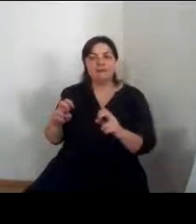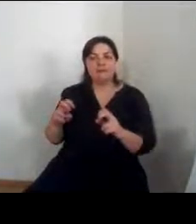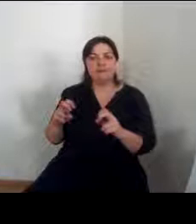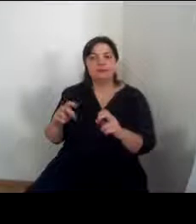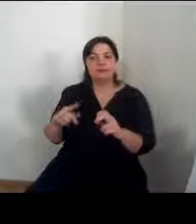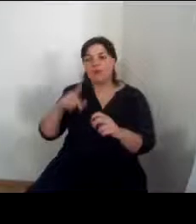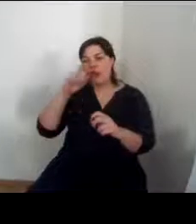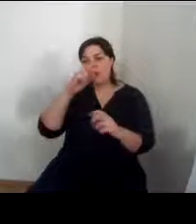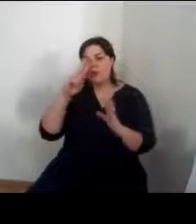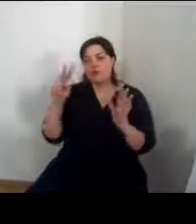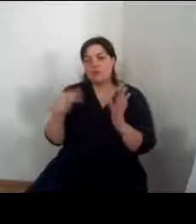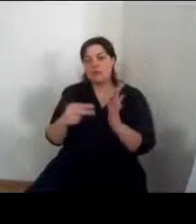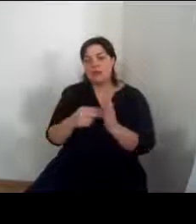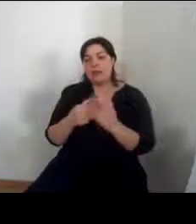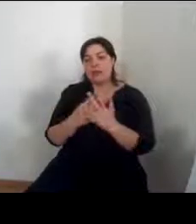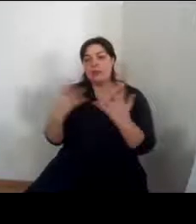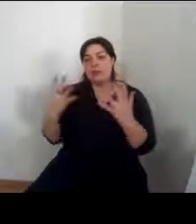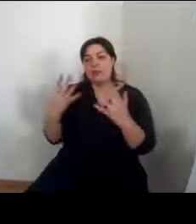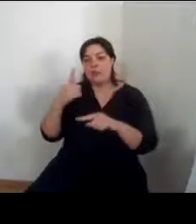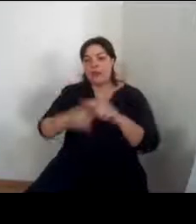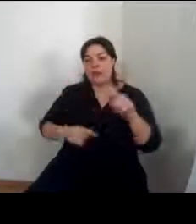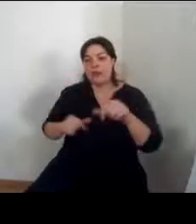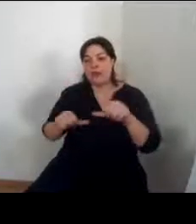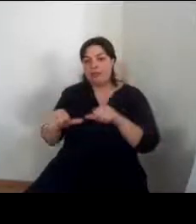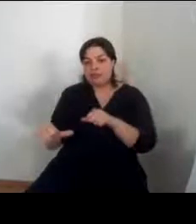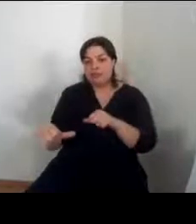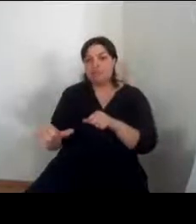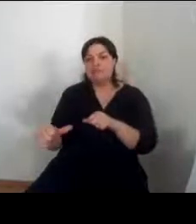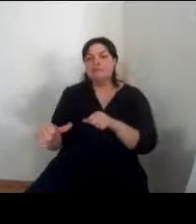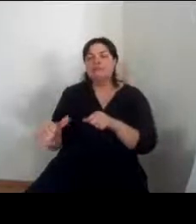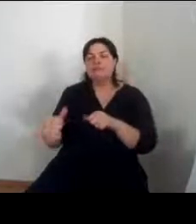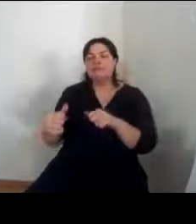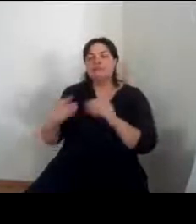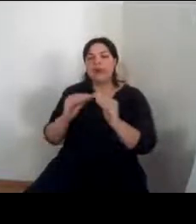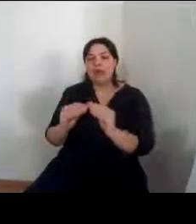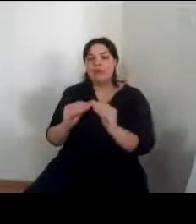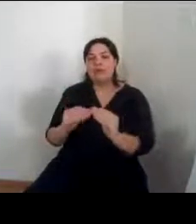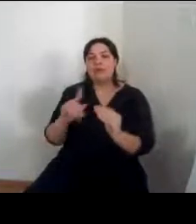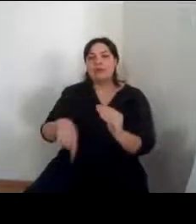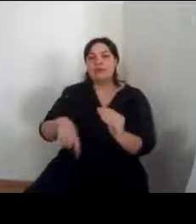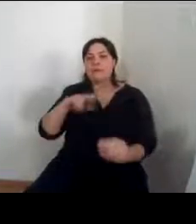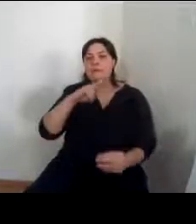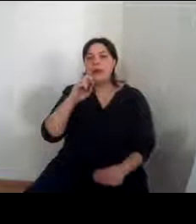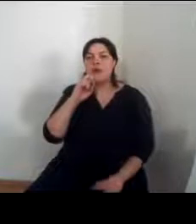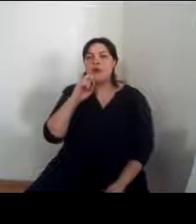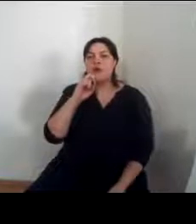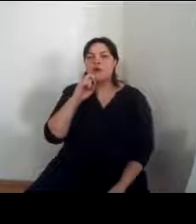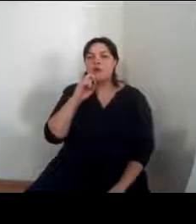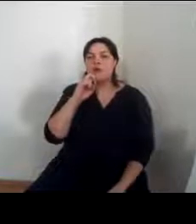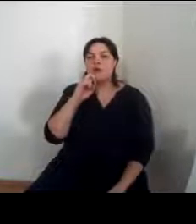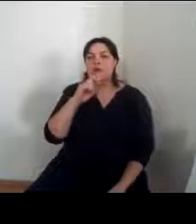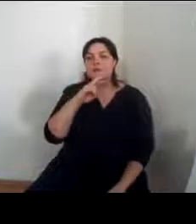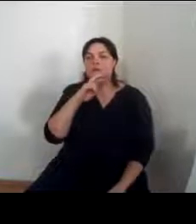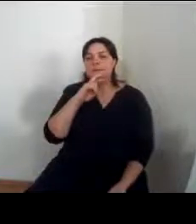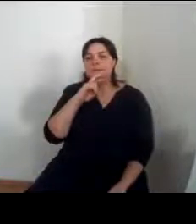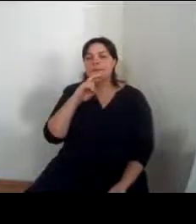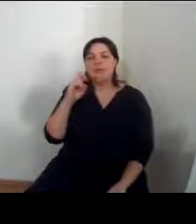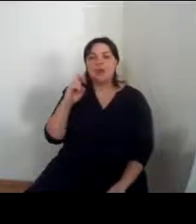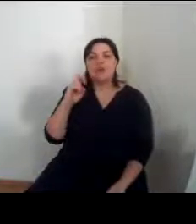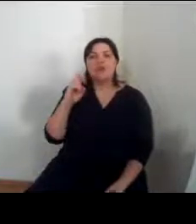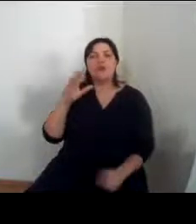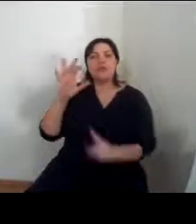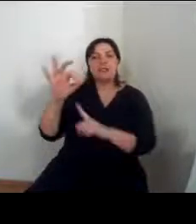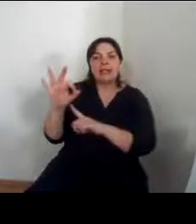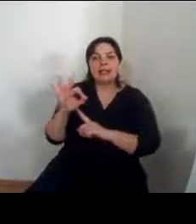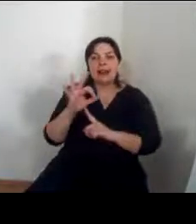año 2019, pretendemos también incluso poner en valor no solo ya la señalización y el